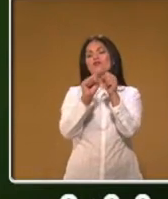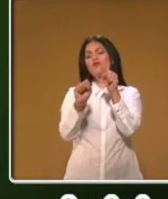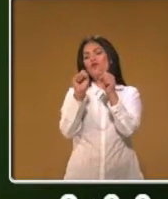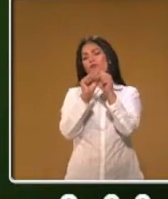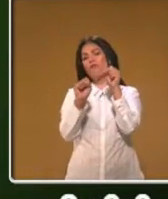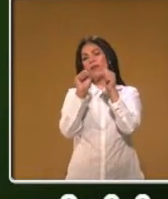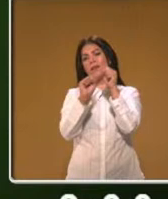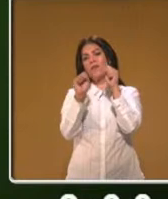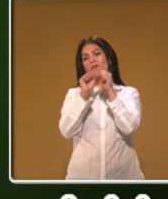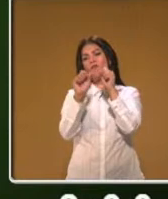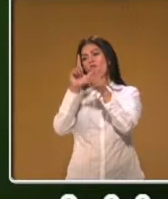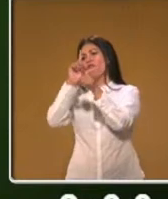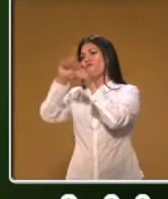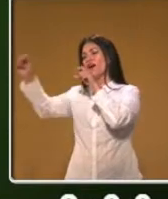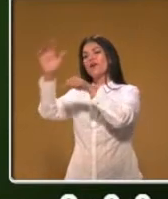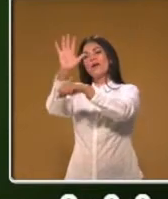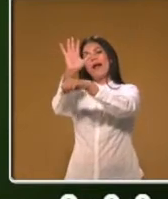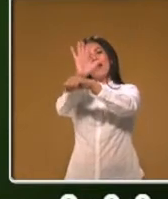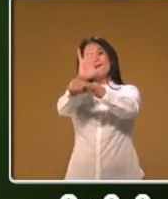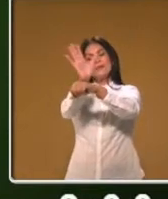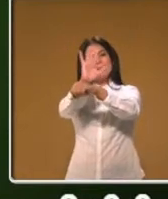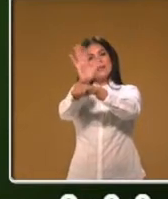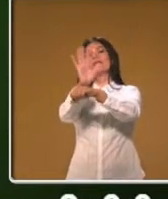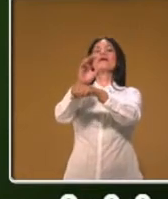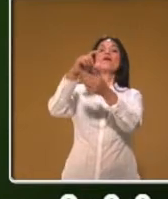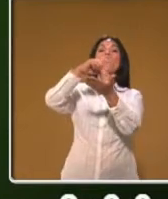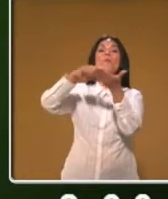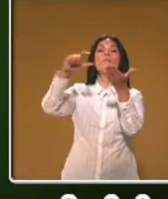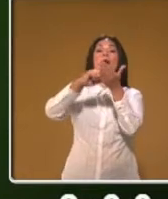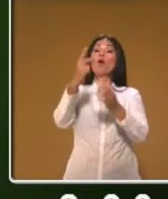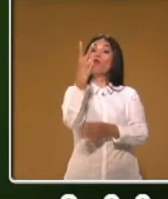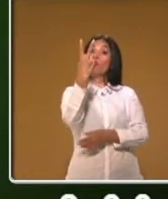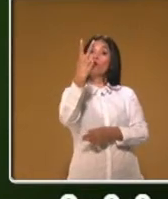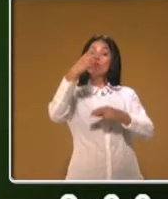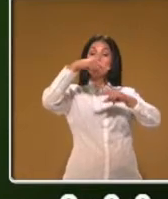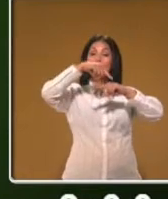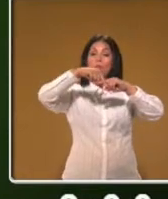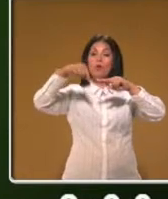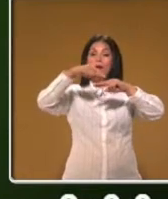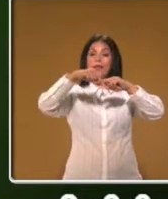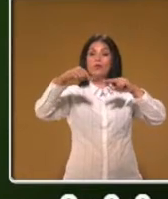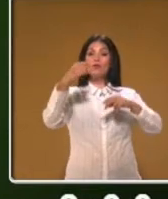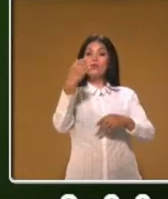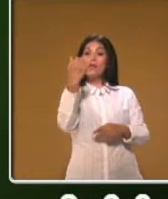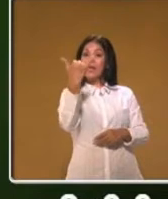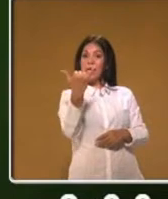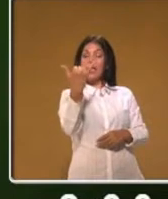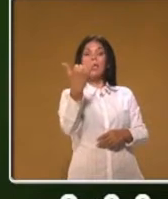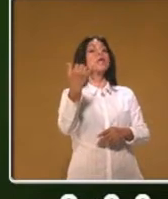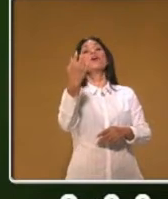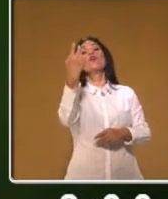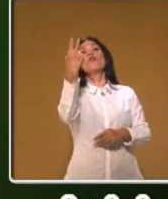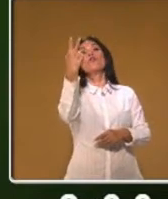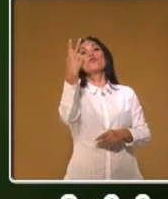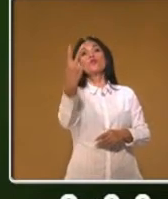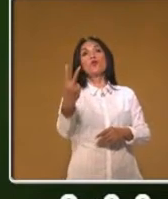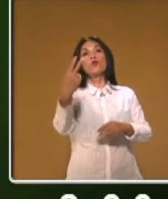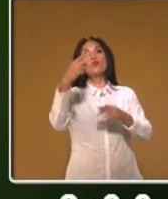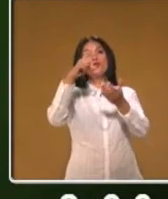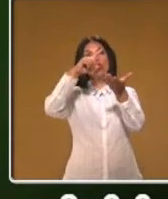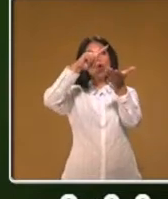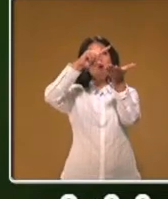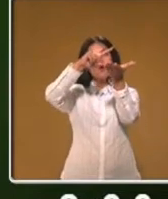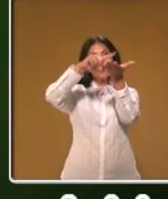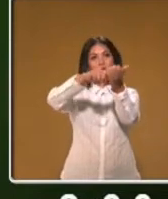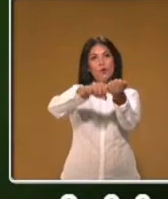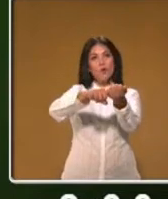hot dogs, con 260 pesos. Con lo cual, tengo la segunda ecuación. No tenemos el valor ni